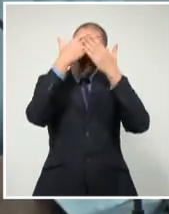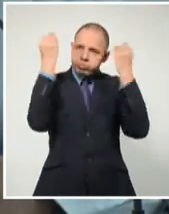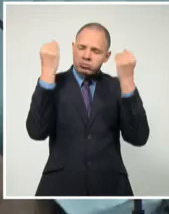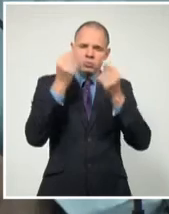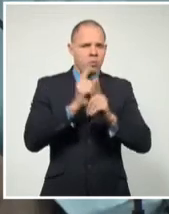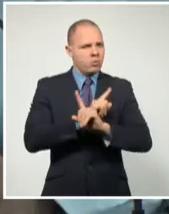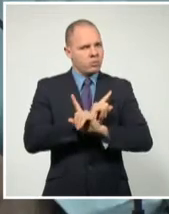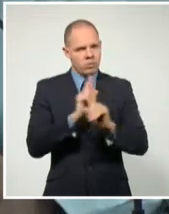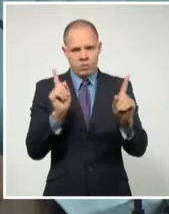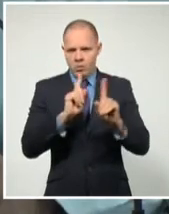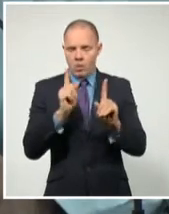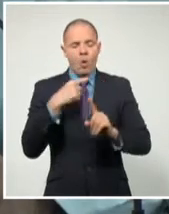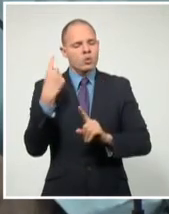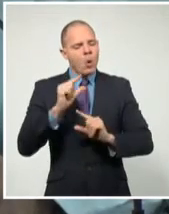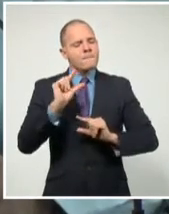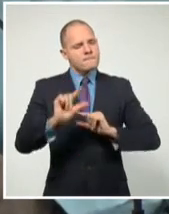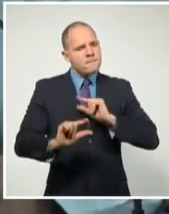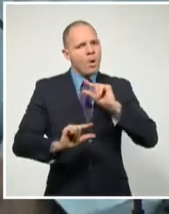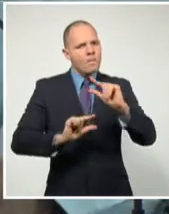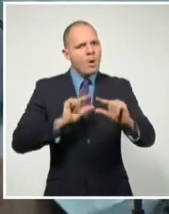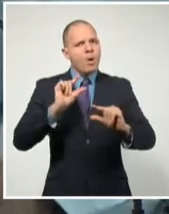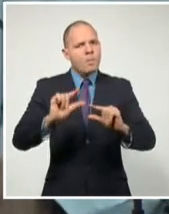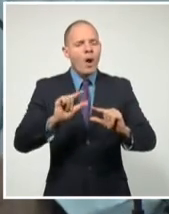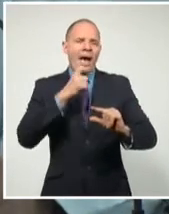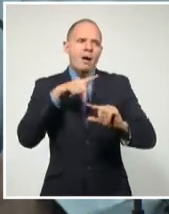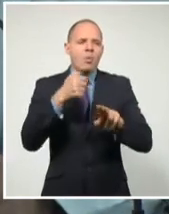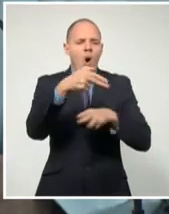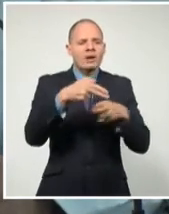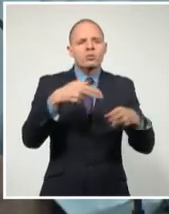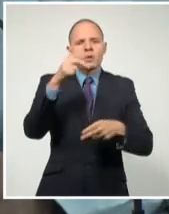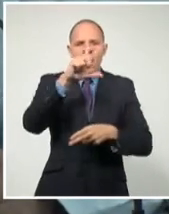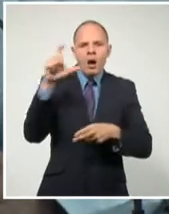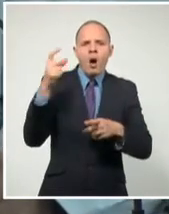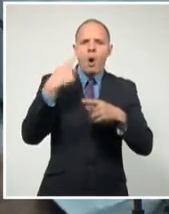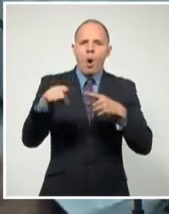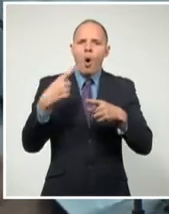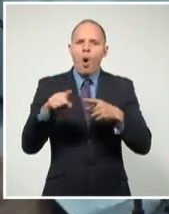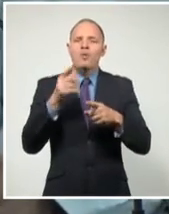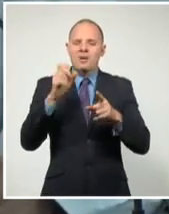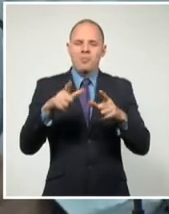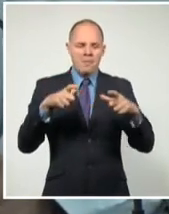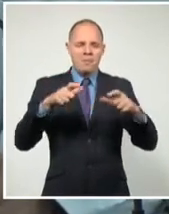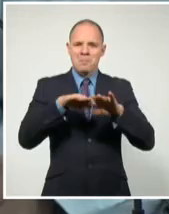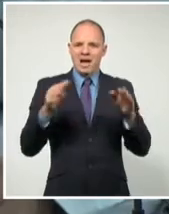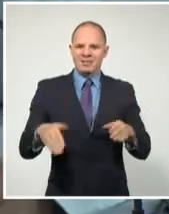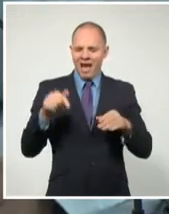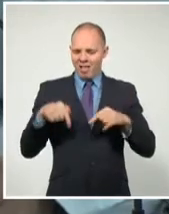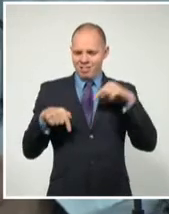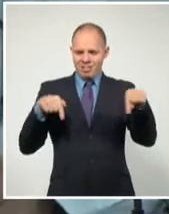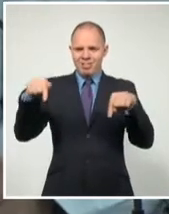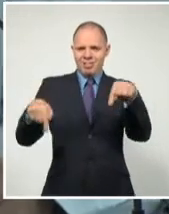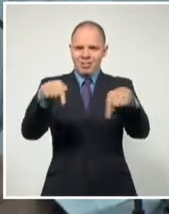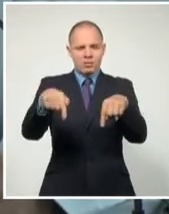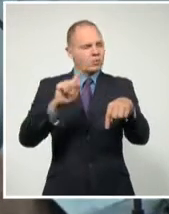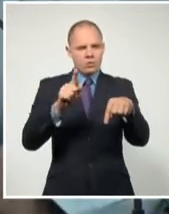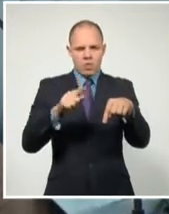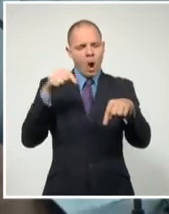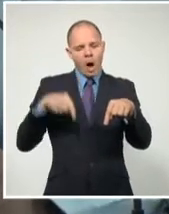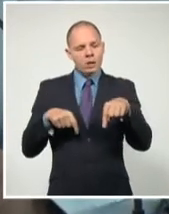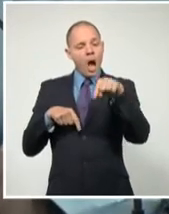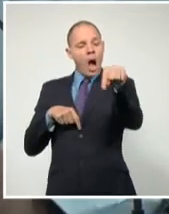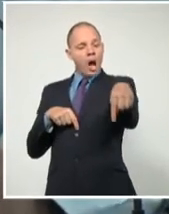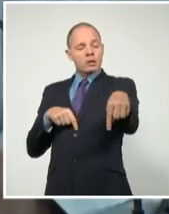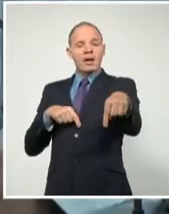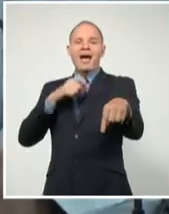cantidad de ocupación limitada, los restaurantes guardando un distanciamiento, tal vez la discoteca no abra porque realmente